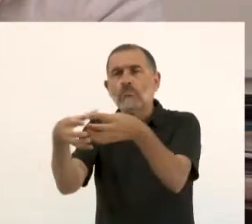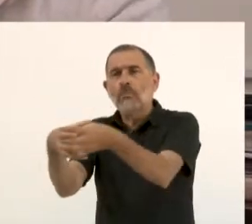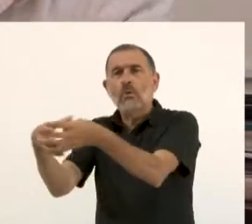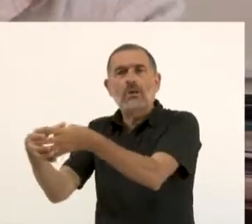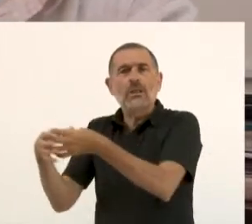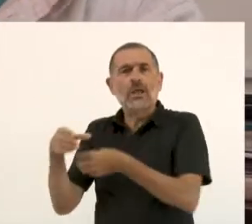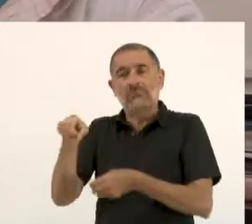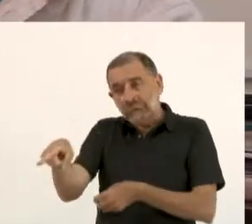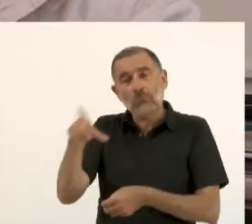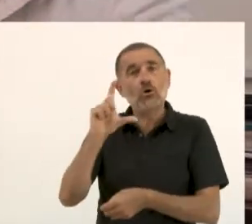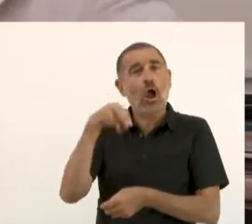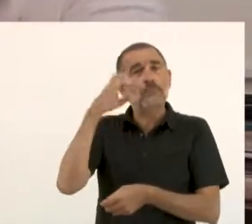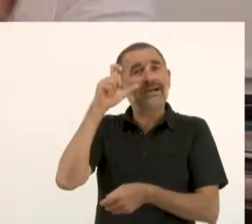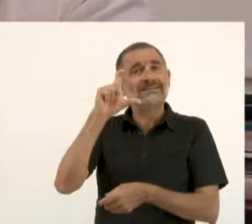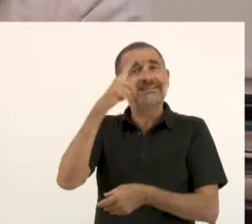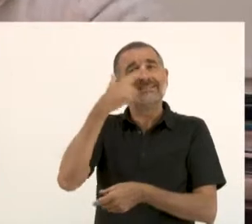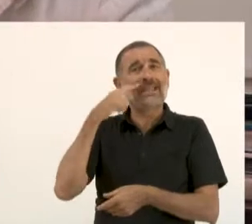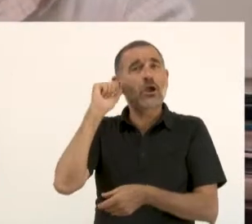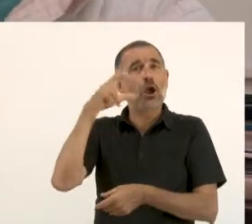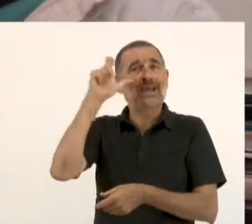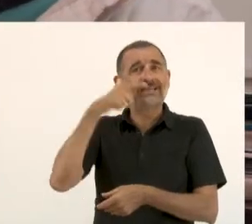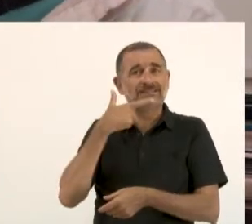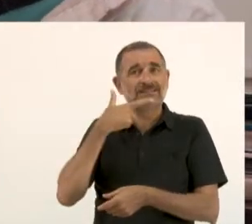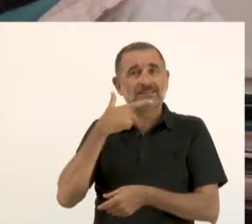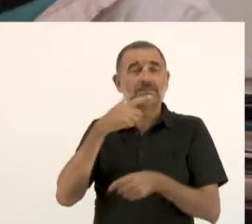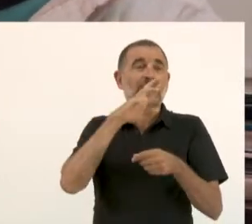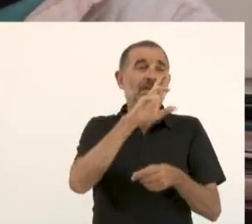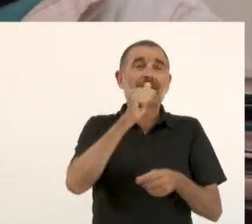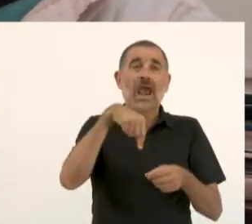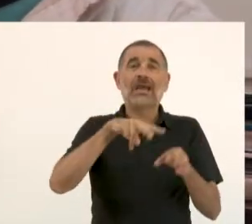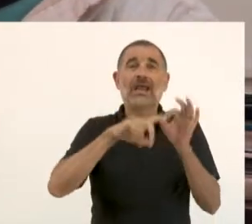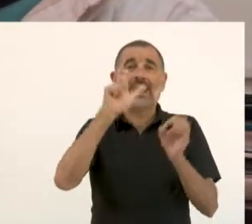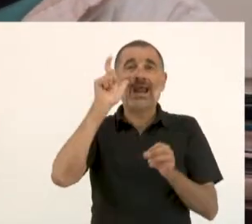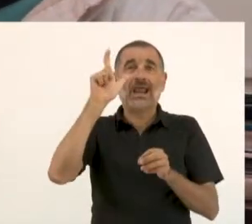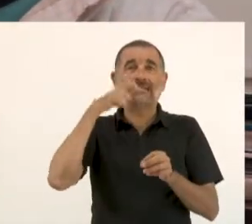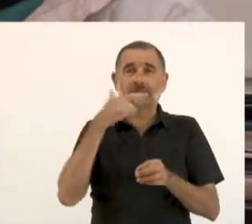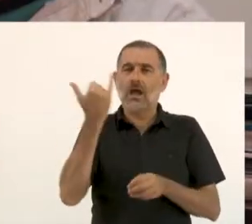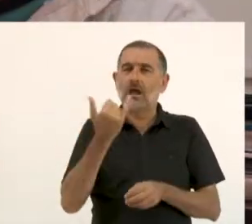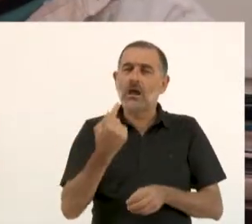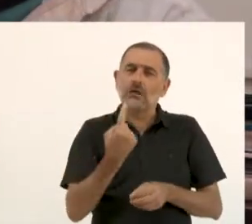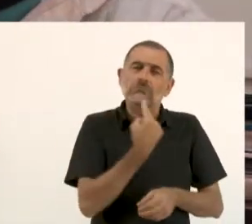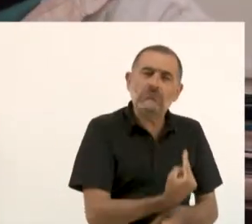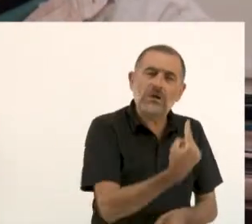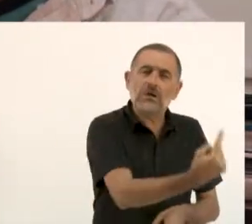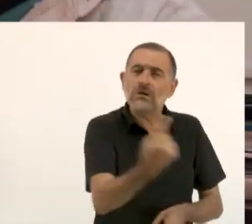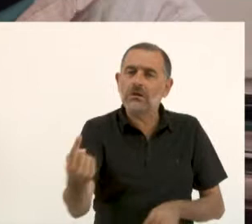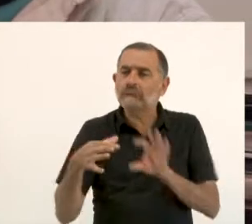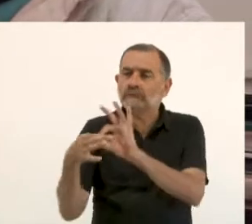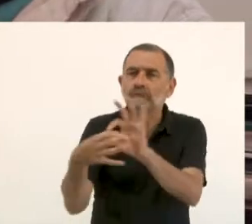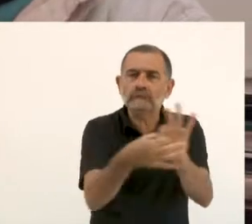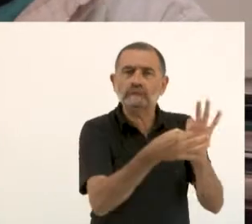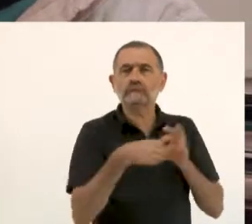como obviamente los ranqueles, así como todas otras comunidades que son de la República Argentina, pero era importante el